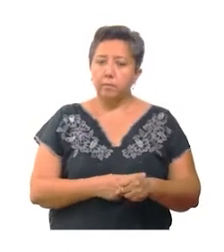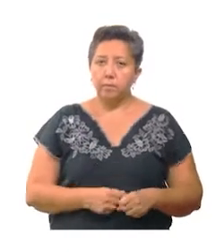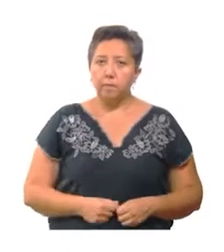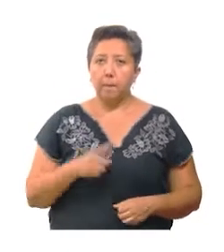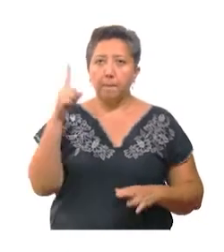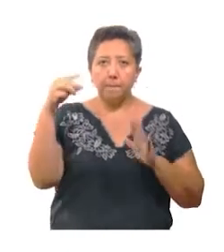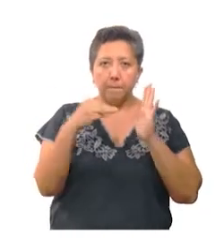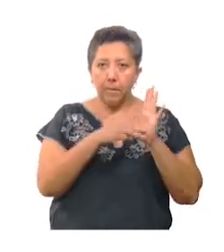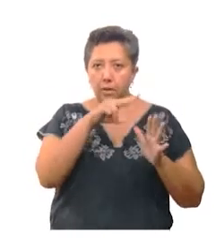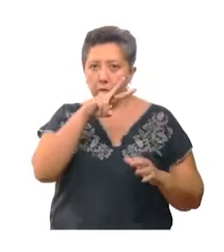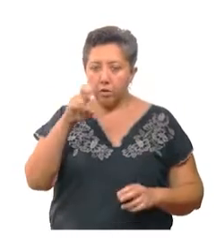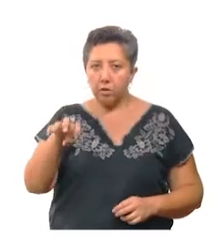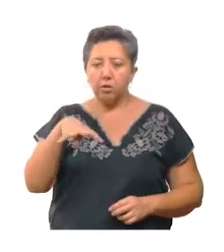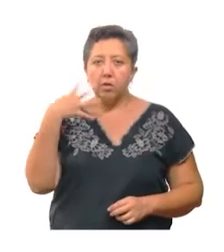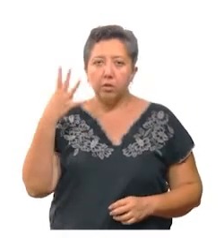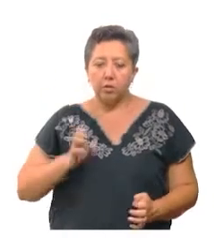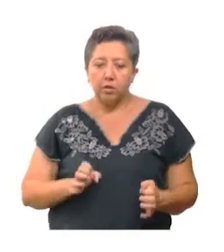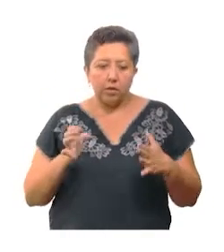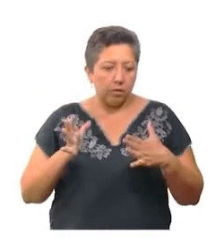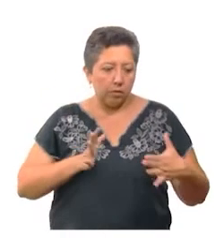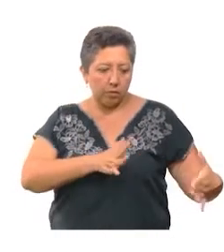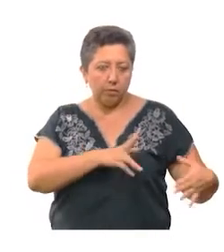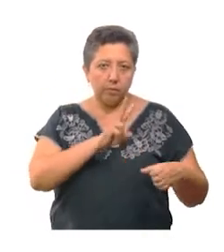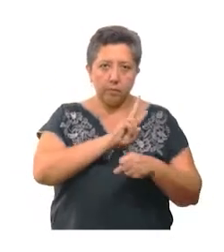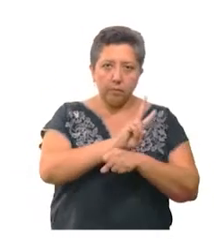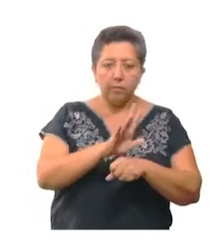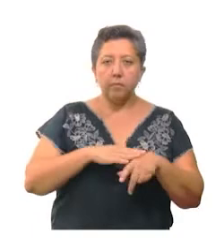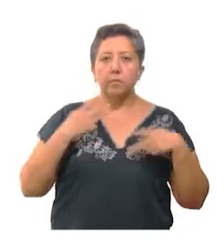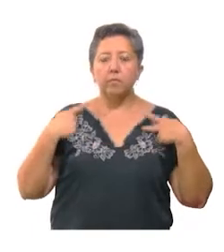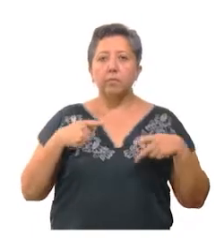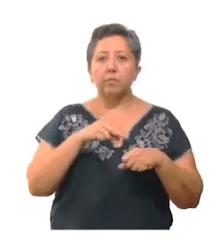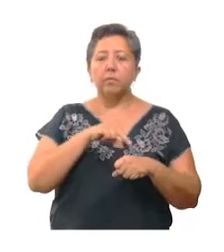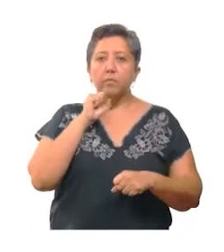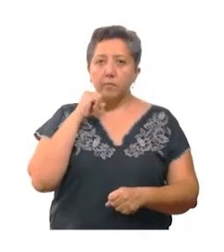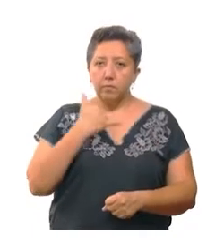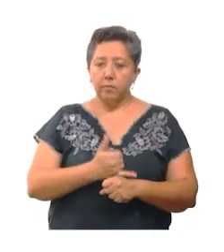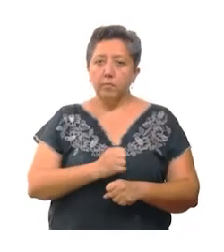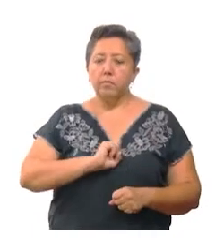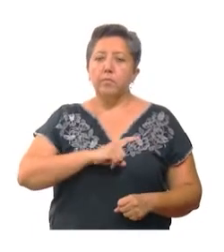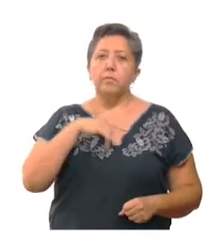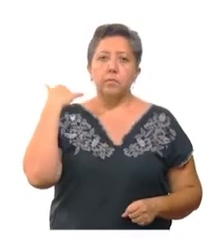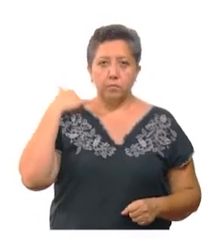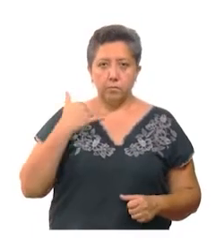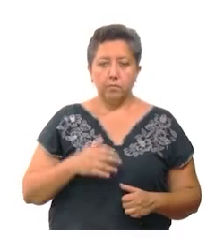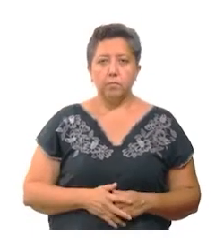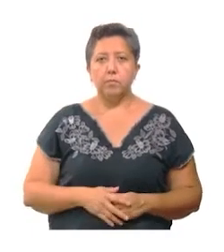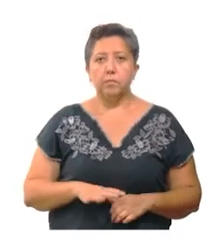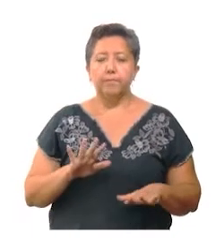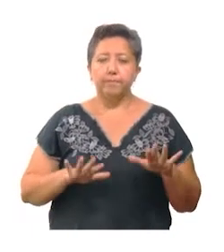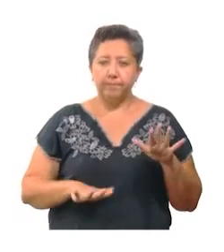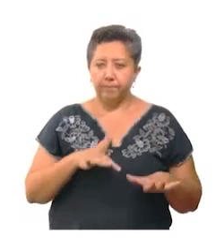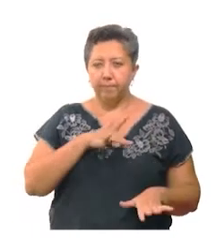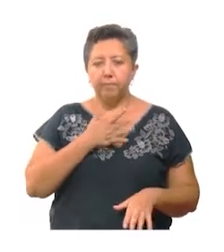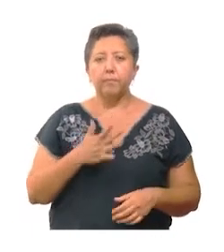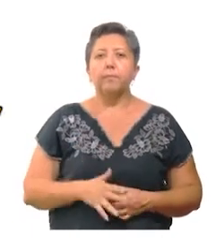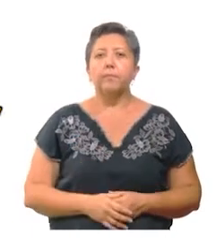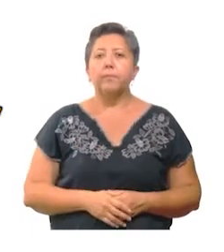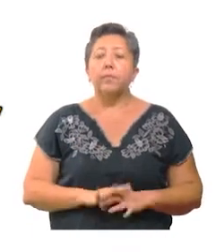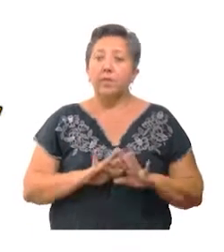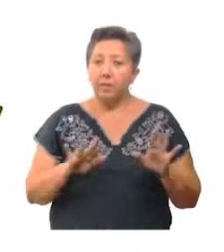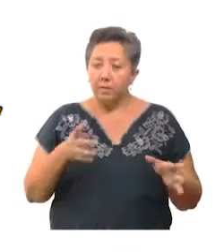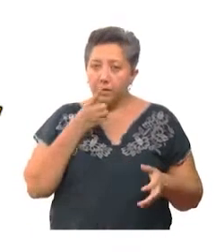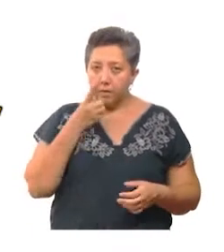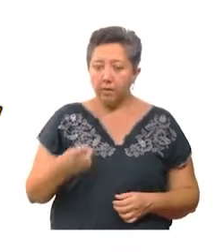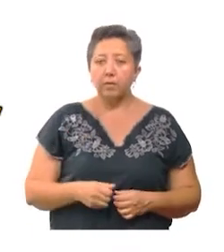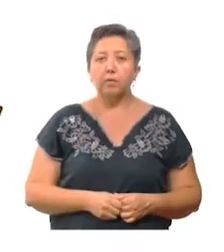activos, 1.214 están estables, aislados, monitoreados por personal médico de la Secretaría de Salud. Presentan síntomas leves.